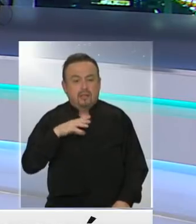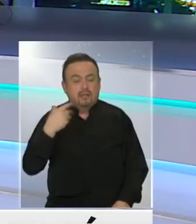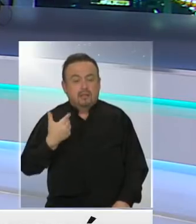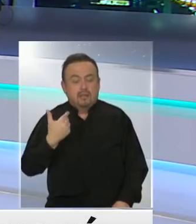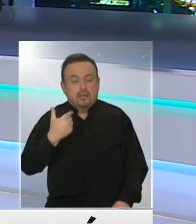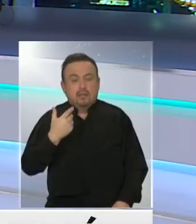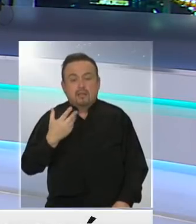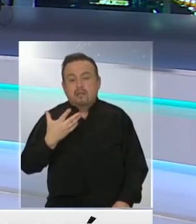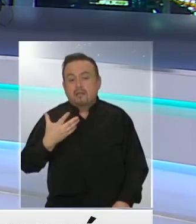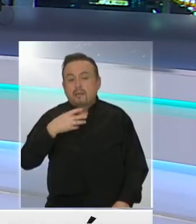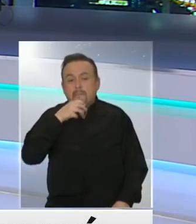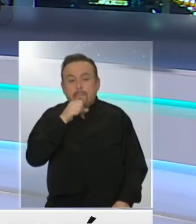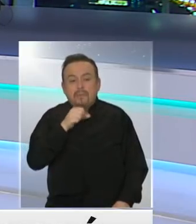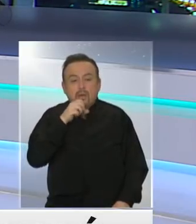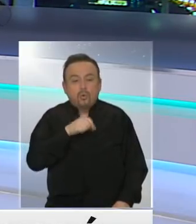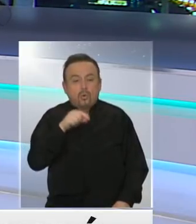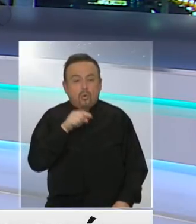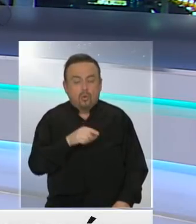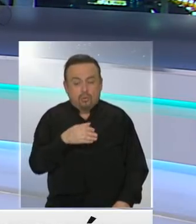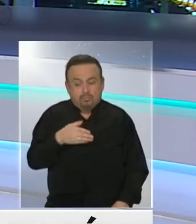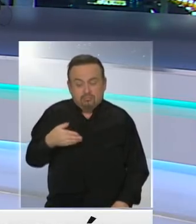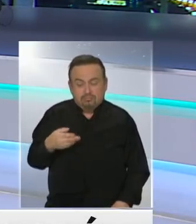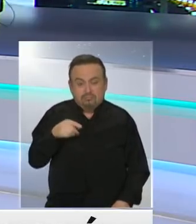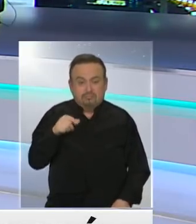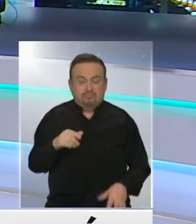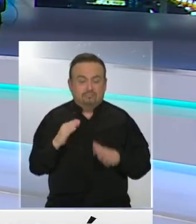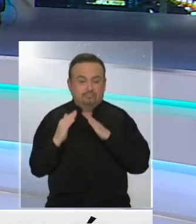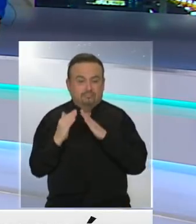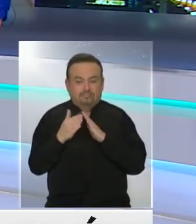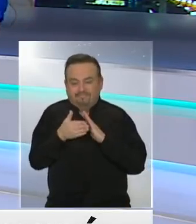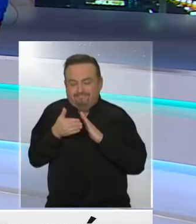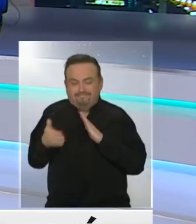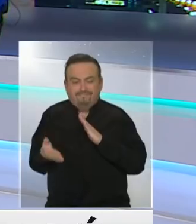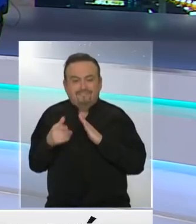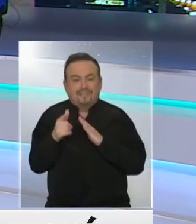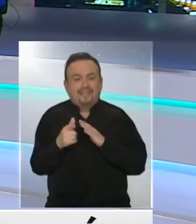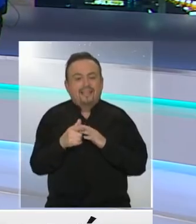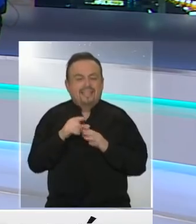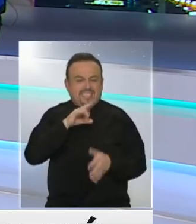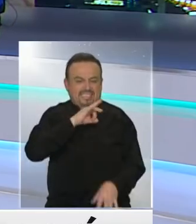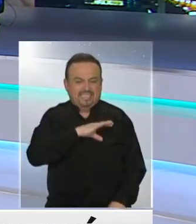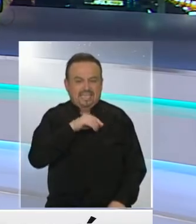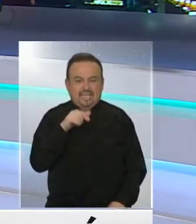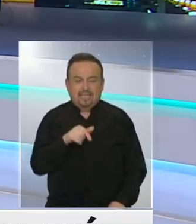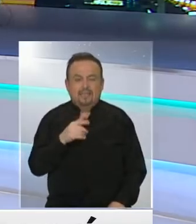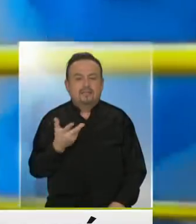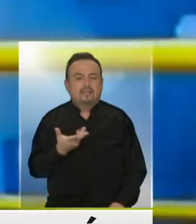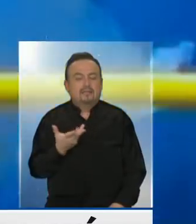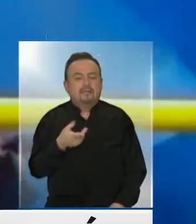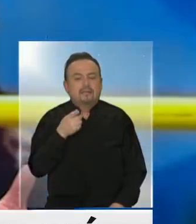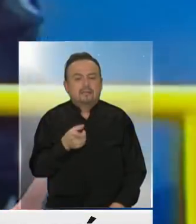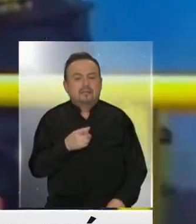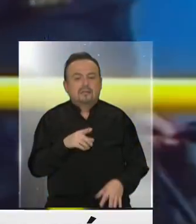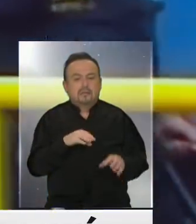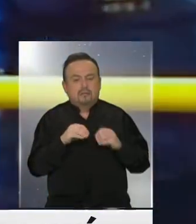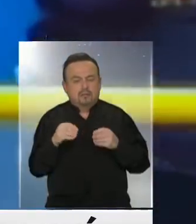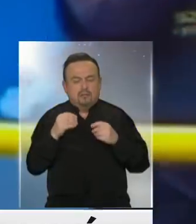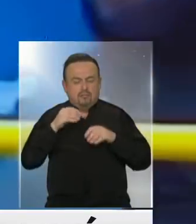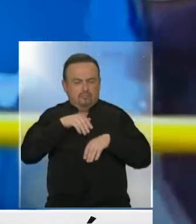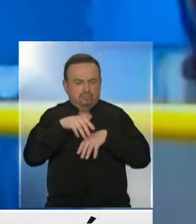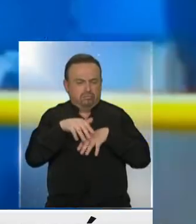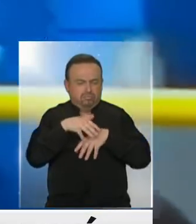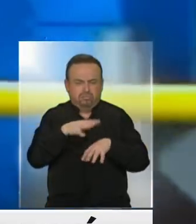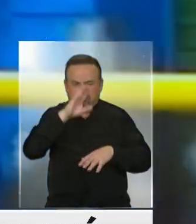que miramos en nuestro país hermano. Por varios días y en diferentes puntos se han excedido y extendido también muchas